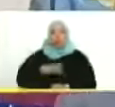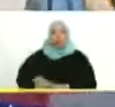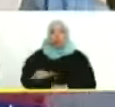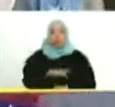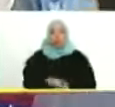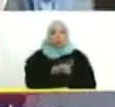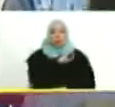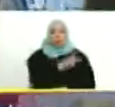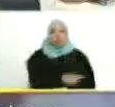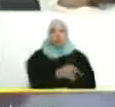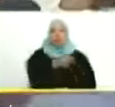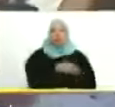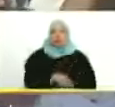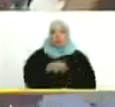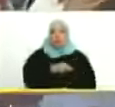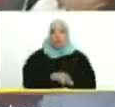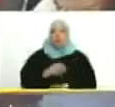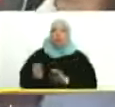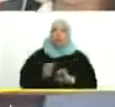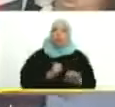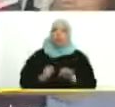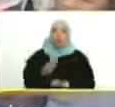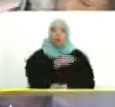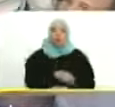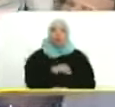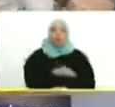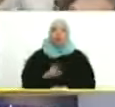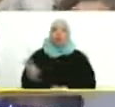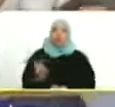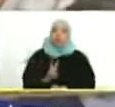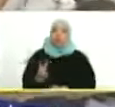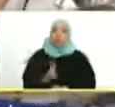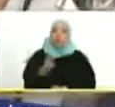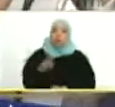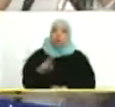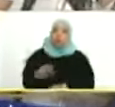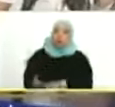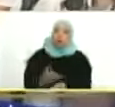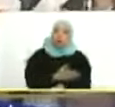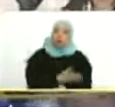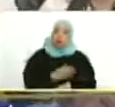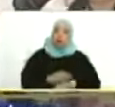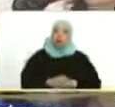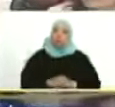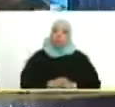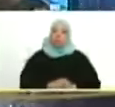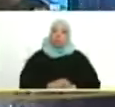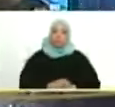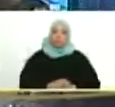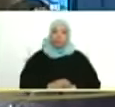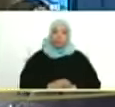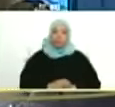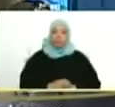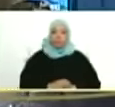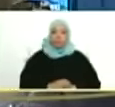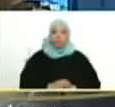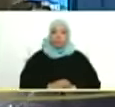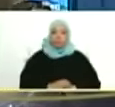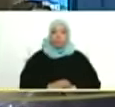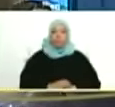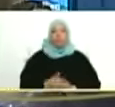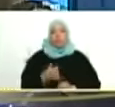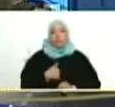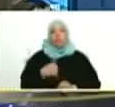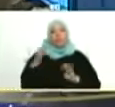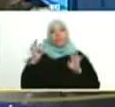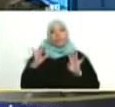las fuerzas sociales, en los movimientos sociales de Venezuela. Nunca antes. Y se los digo porque yo